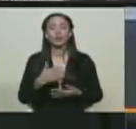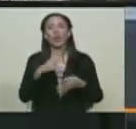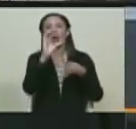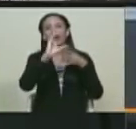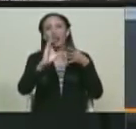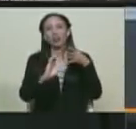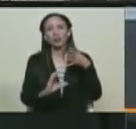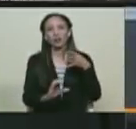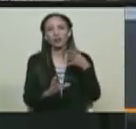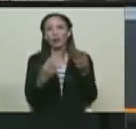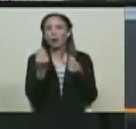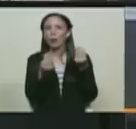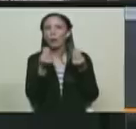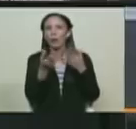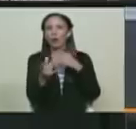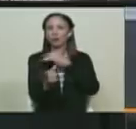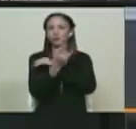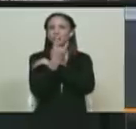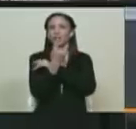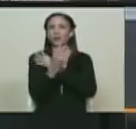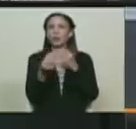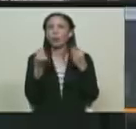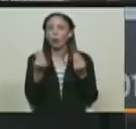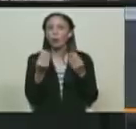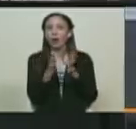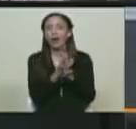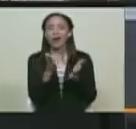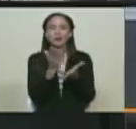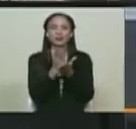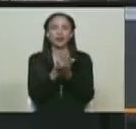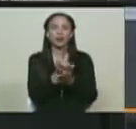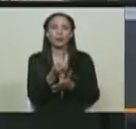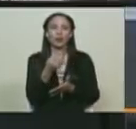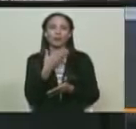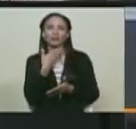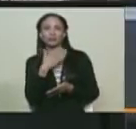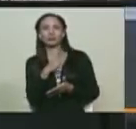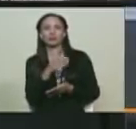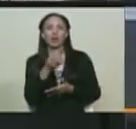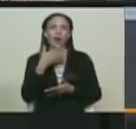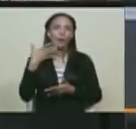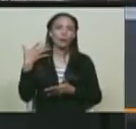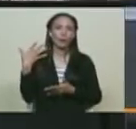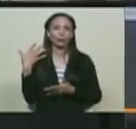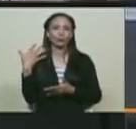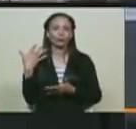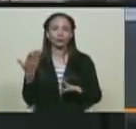esas traidoras y esos traidores era el ego, la vanidad.